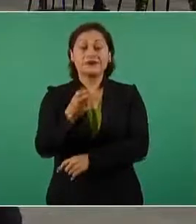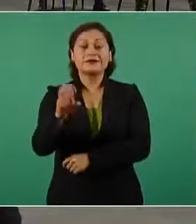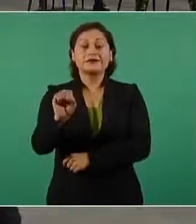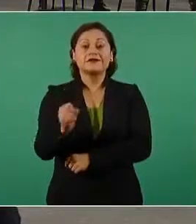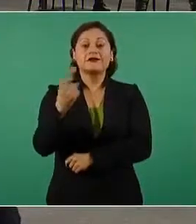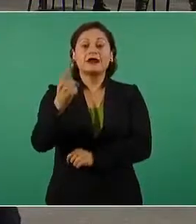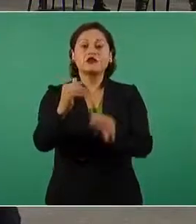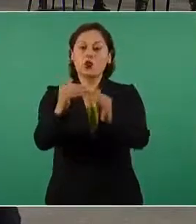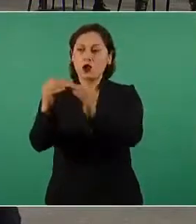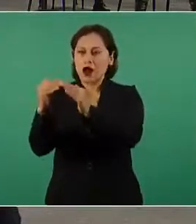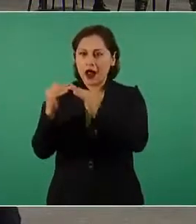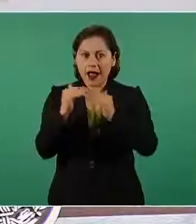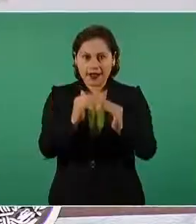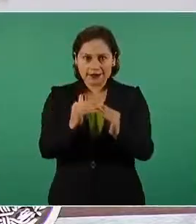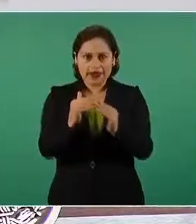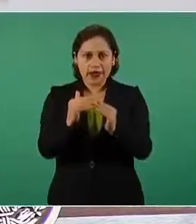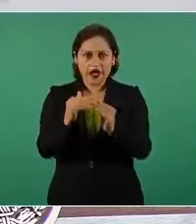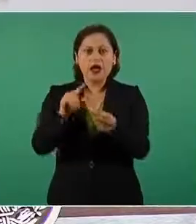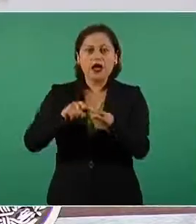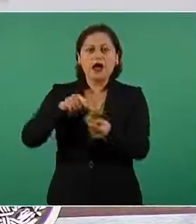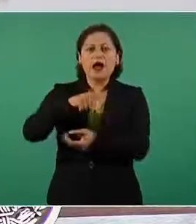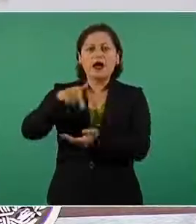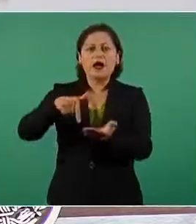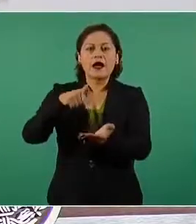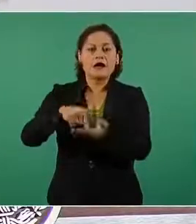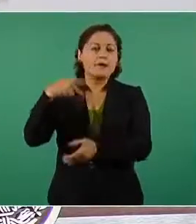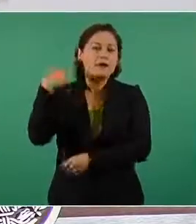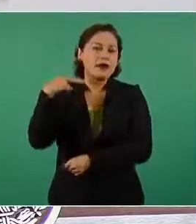45,361 viviendas, estoy hablando de Veracruz,